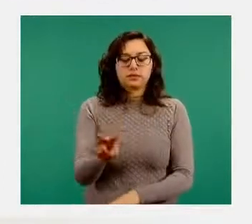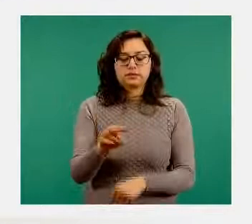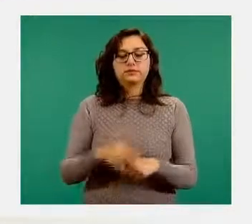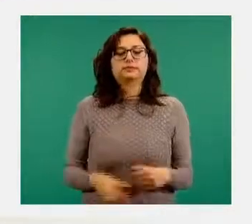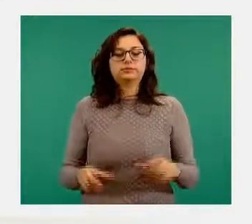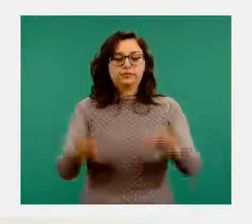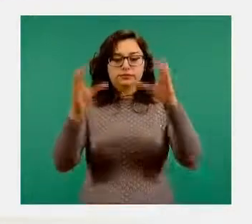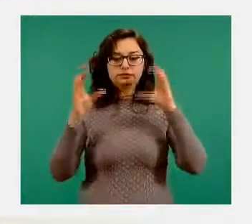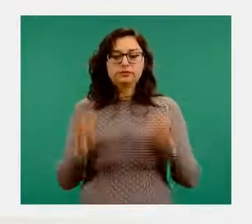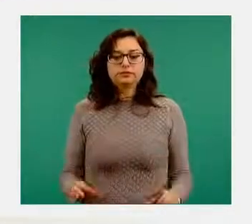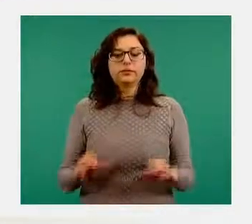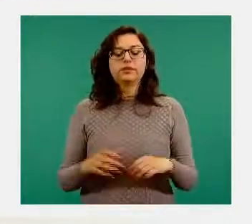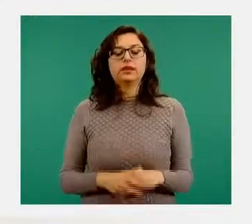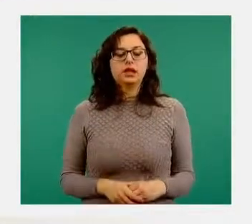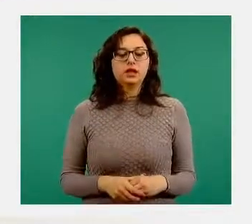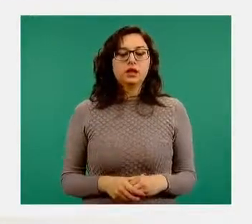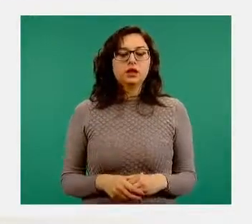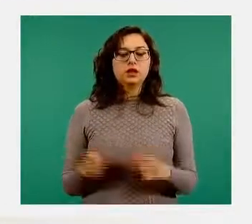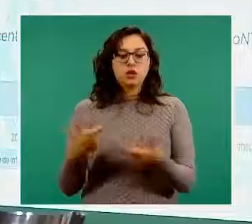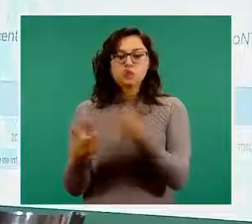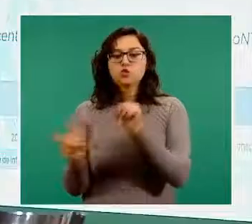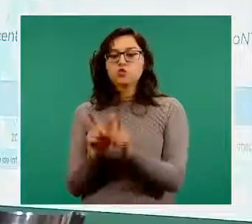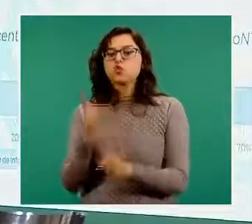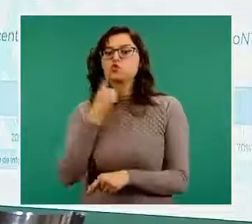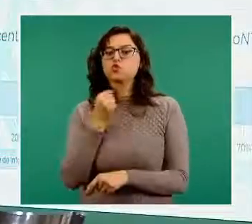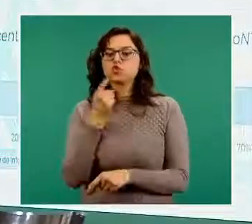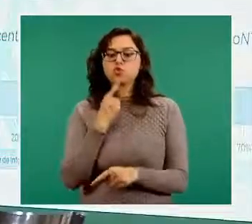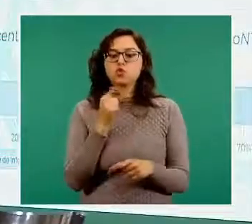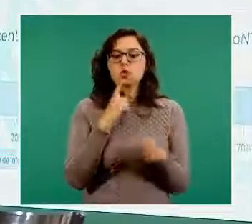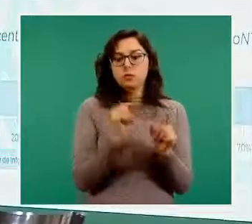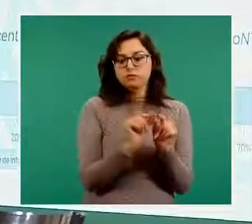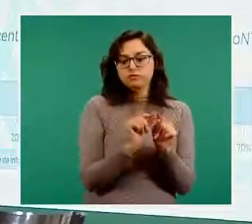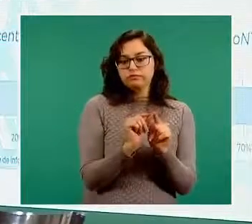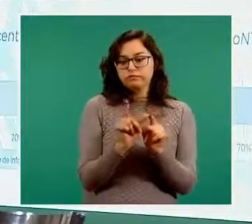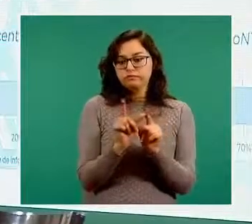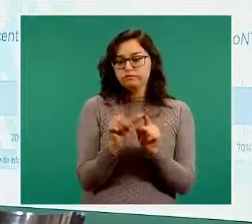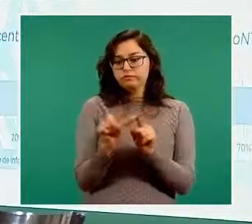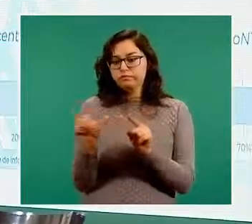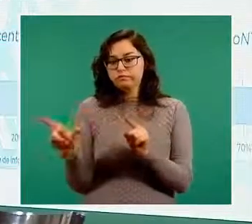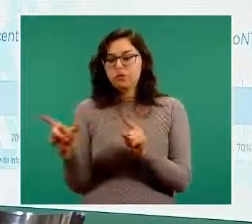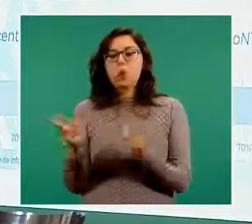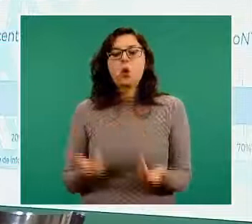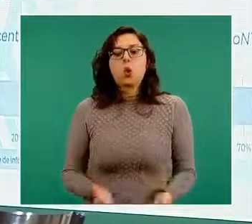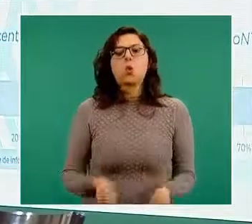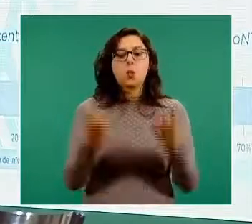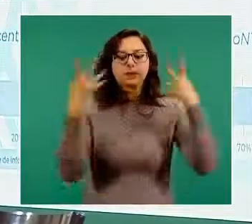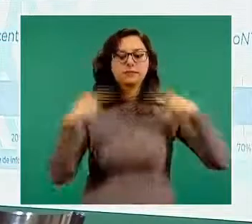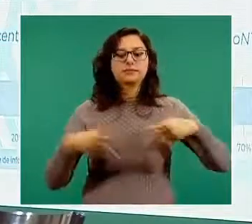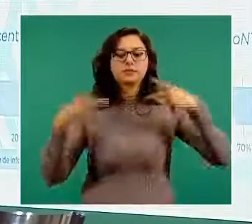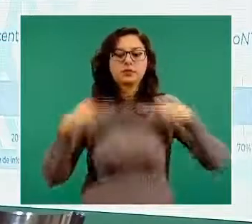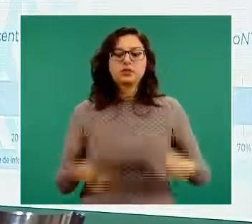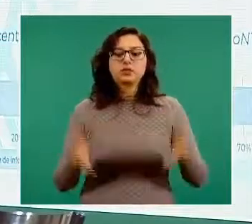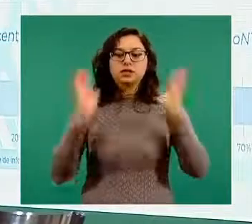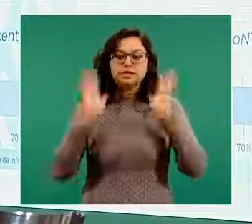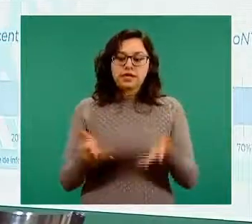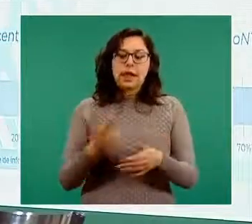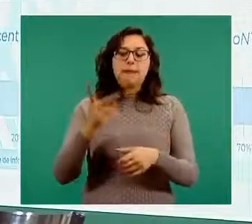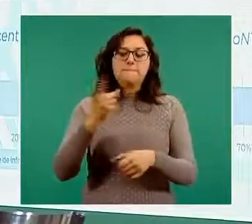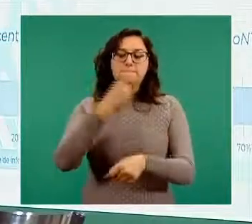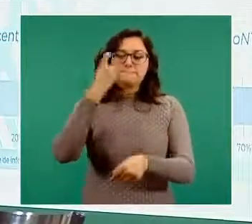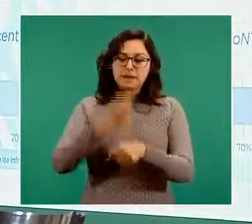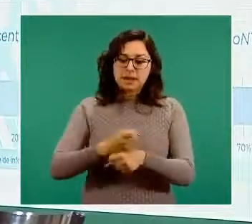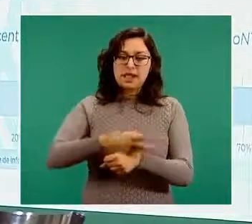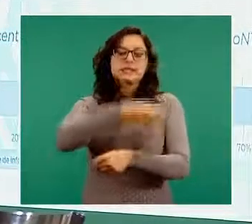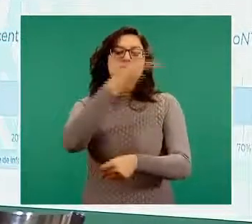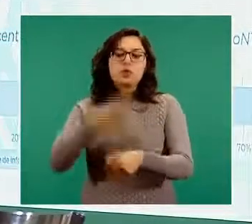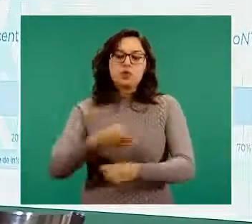aquí abajo se va a ir identificando, conforme se pinte de rojo, cuál es el porcentaje de personas que recibieron la primera dosis y ya recibieron también